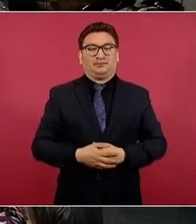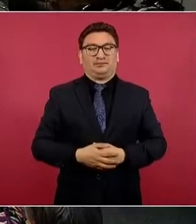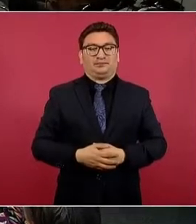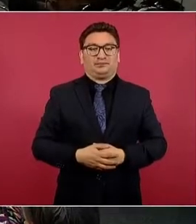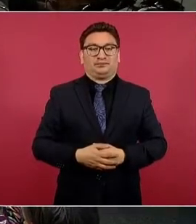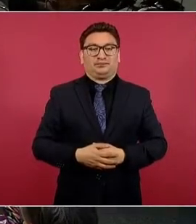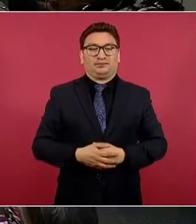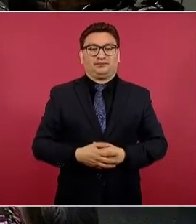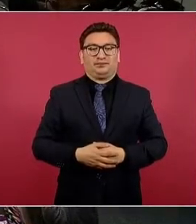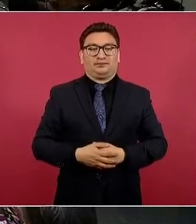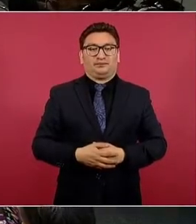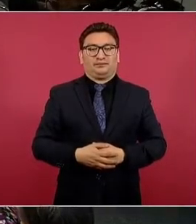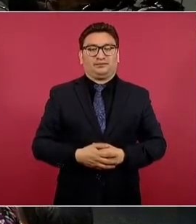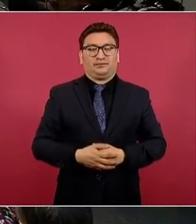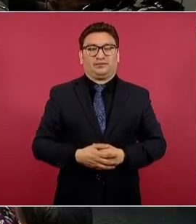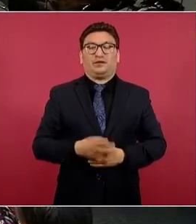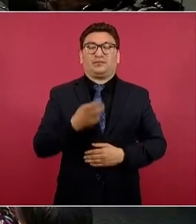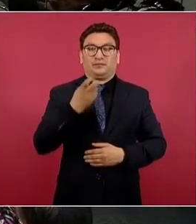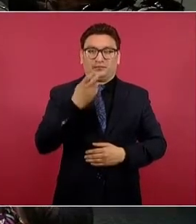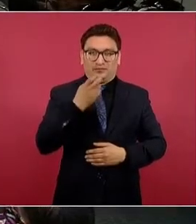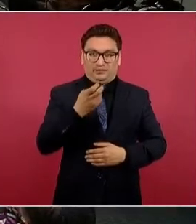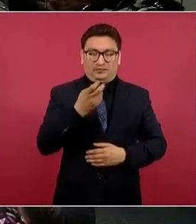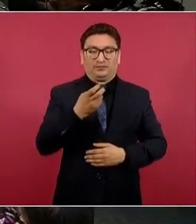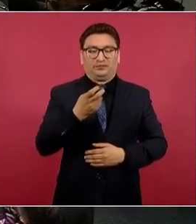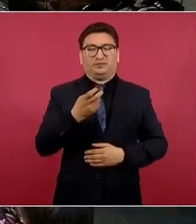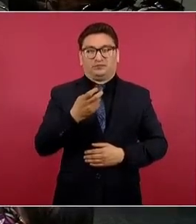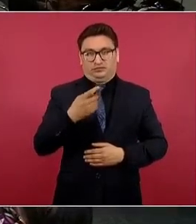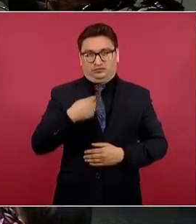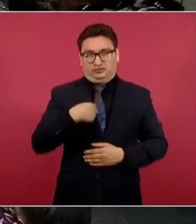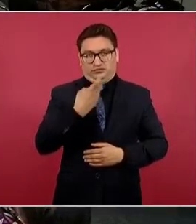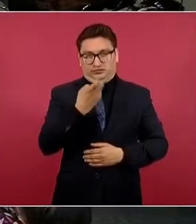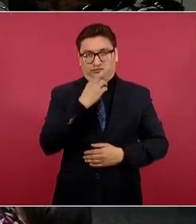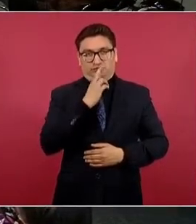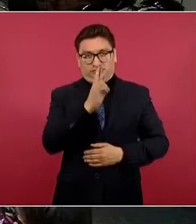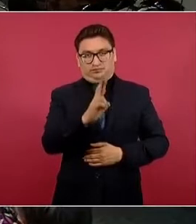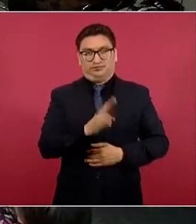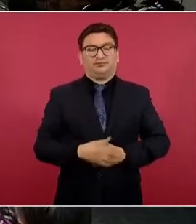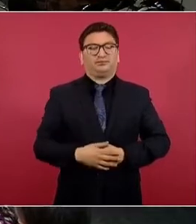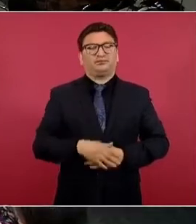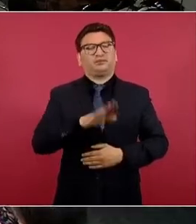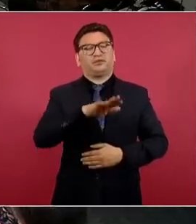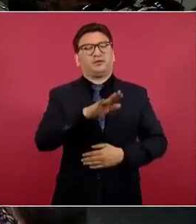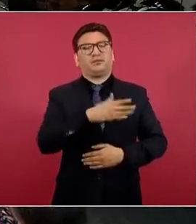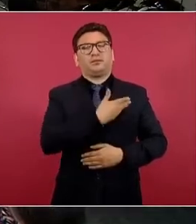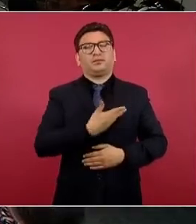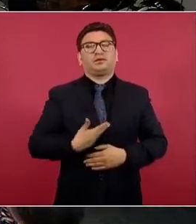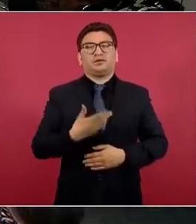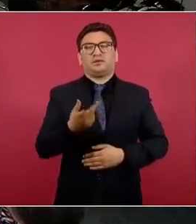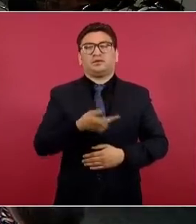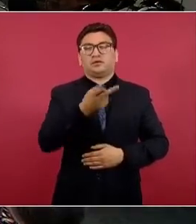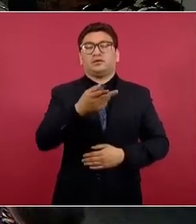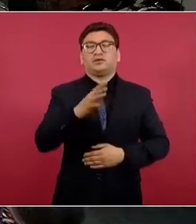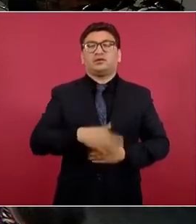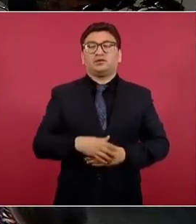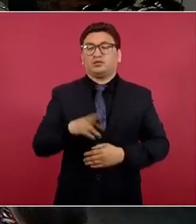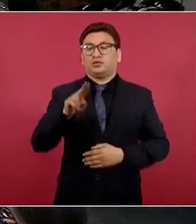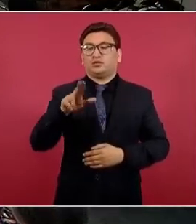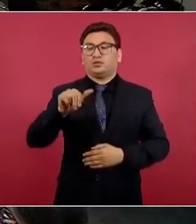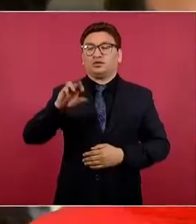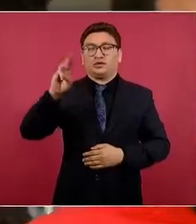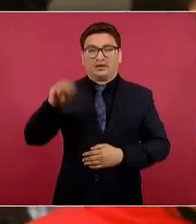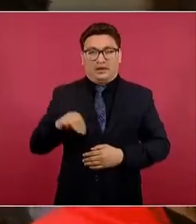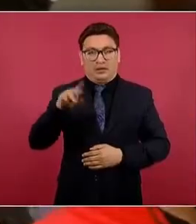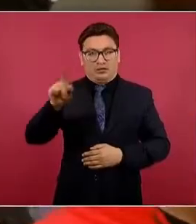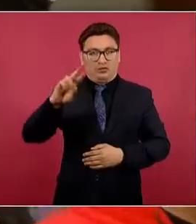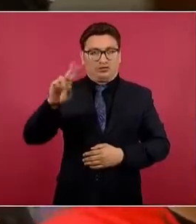Entonces, eso es lo que puedo contestarte. Presidente, la Universidad Nacional Autónoma de México es una